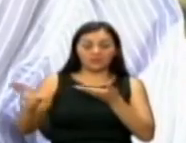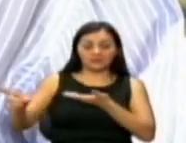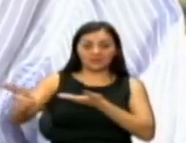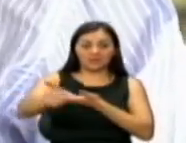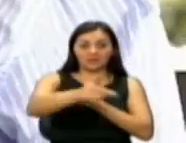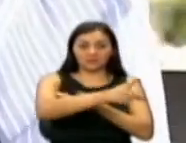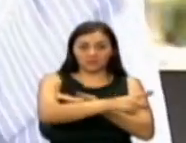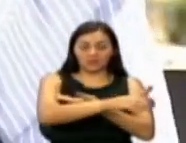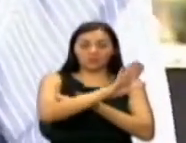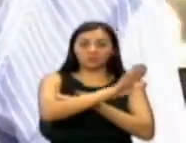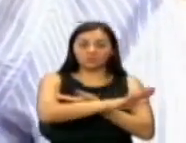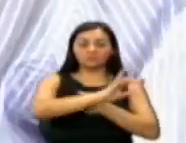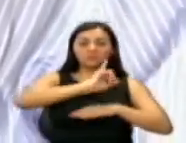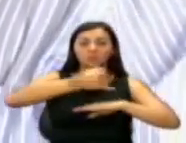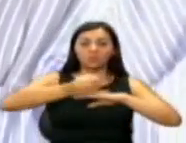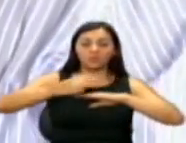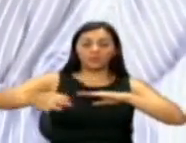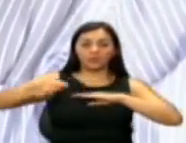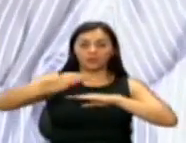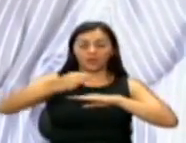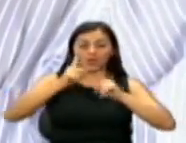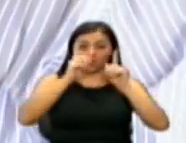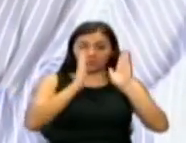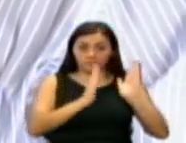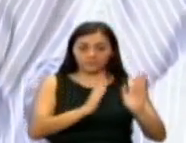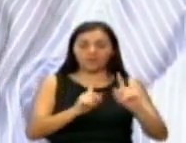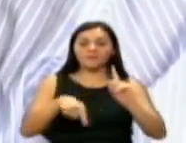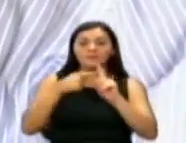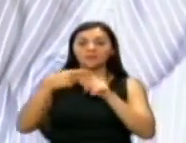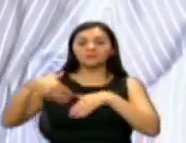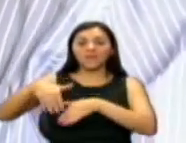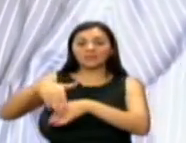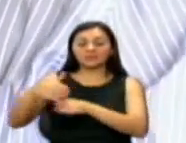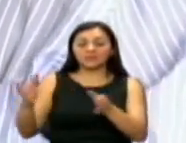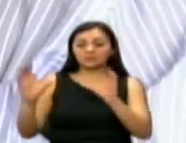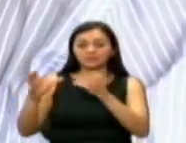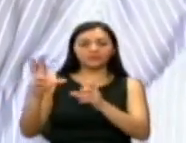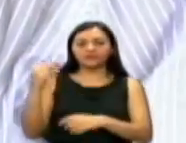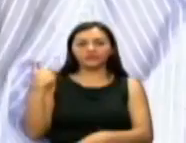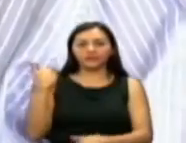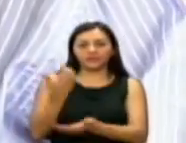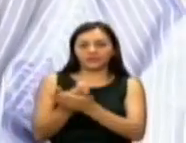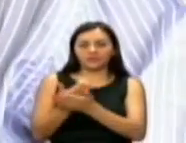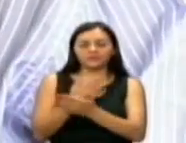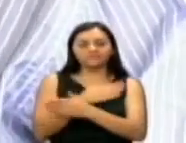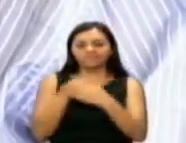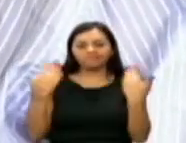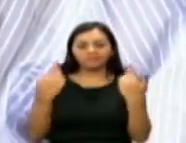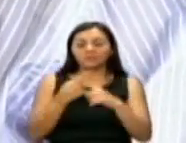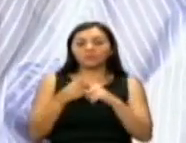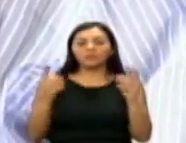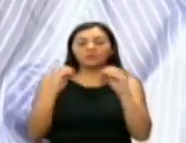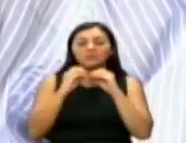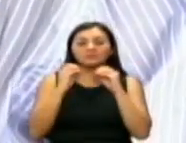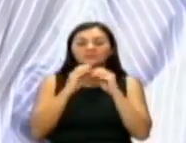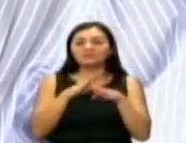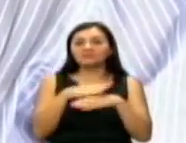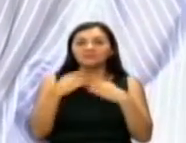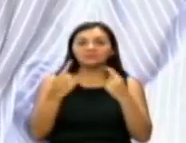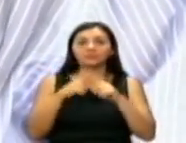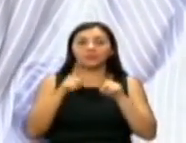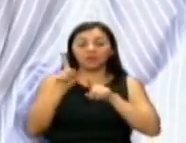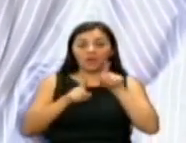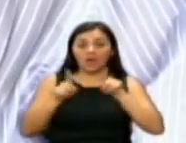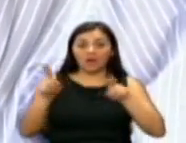Y también otro tema de las marchas a propósito era que no tienen los suficientes recursos económicos, cada vez desean más. Inclusive